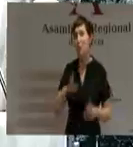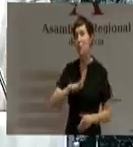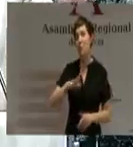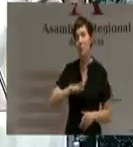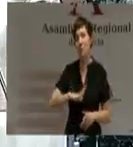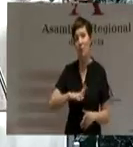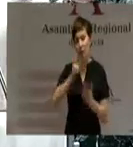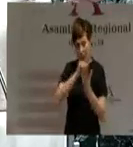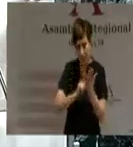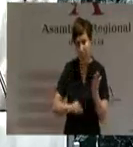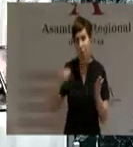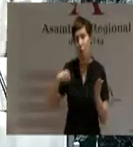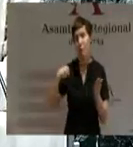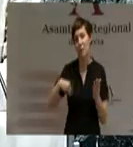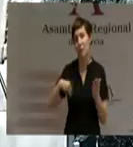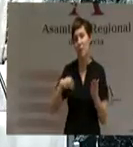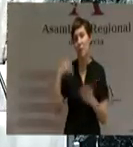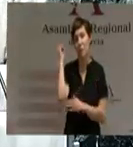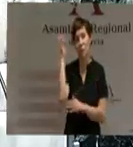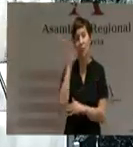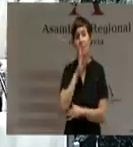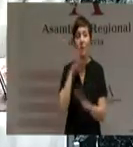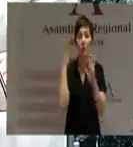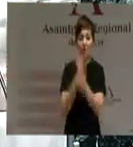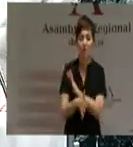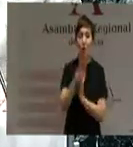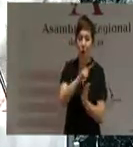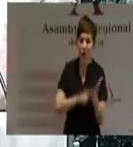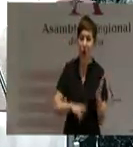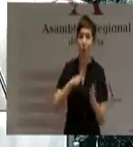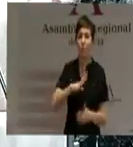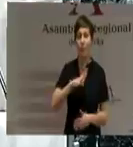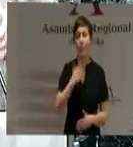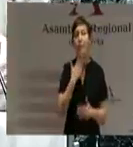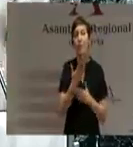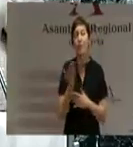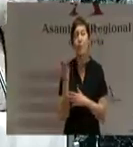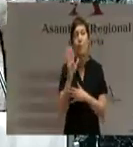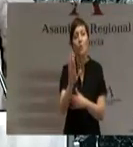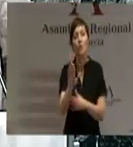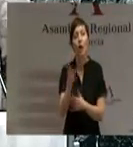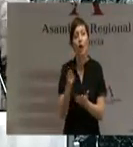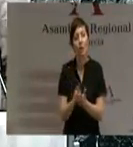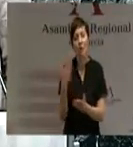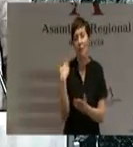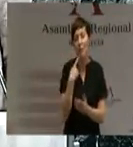lo que han escrito esos mismos ponentes. Y yo le hago una propuesta concreta, la hice el otro día y la vuelvo a repetir.